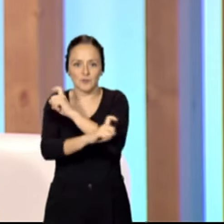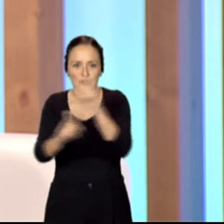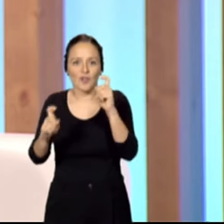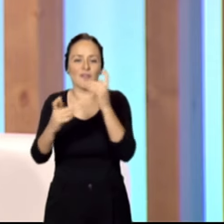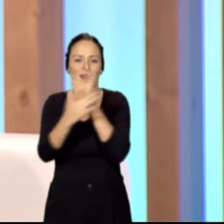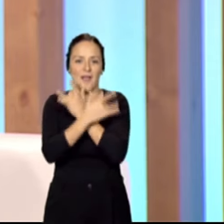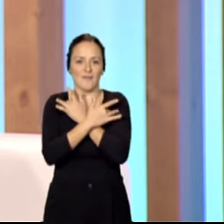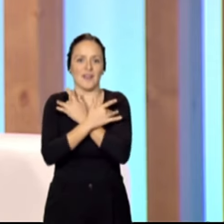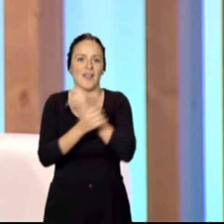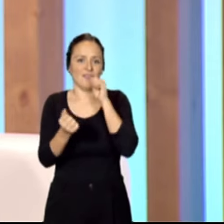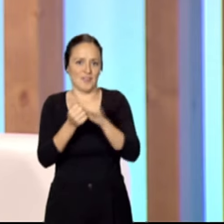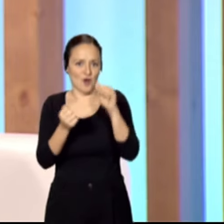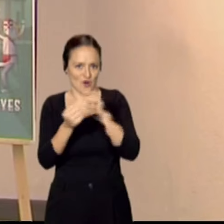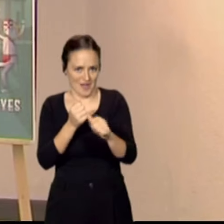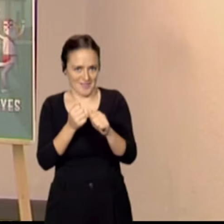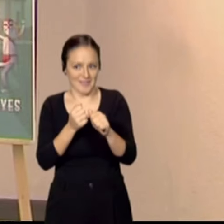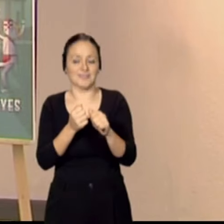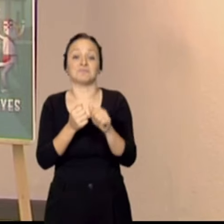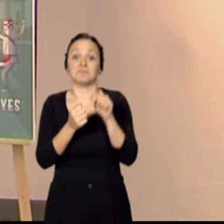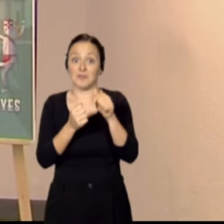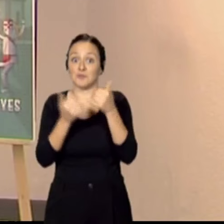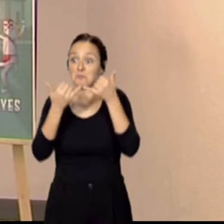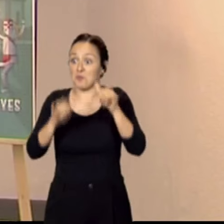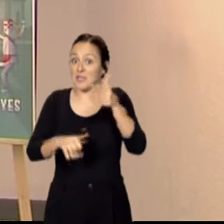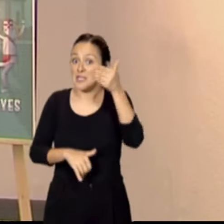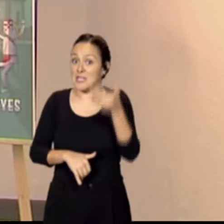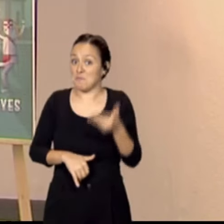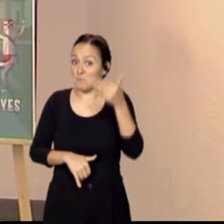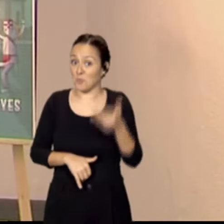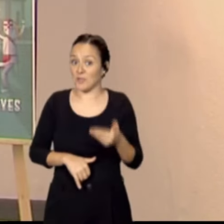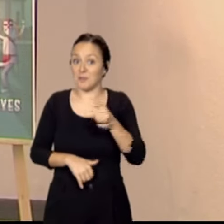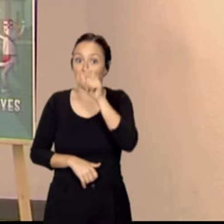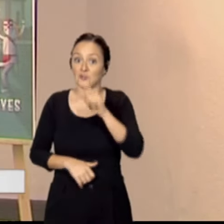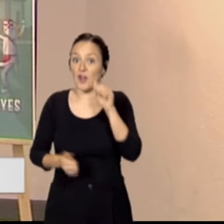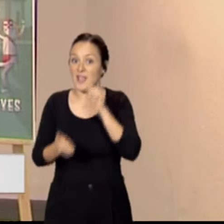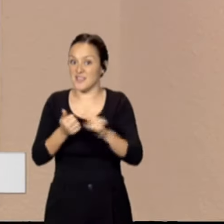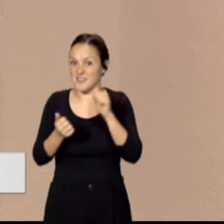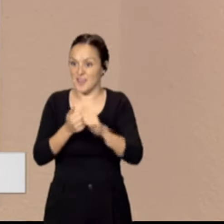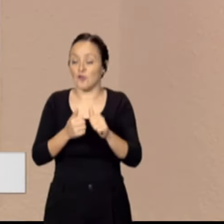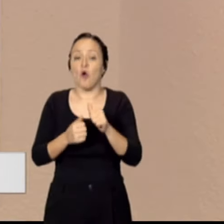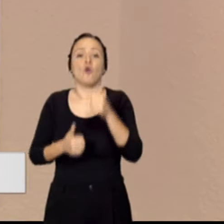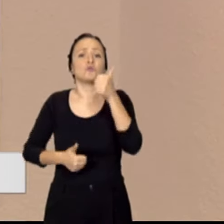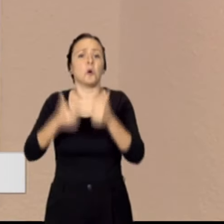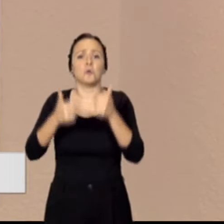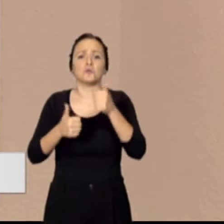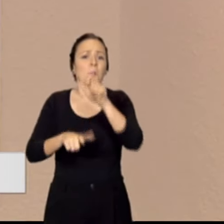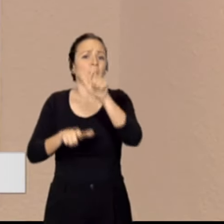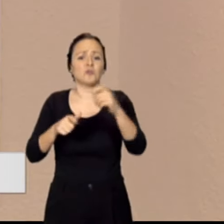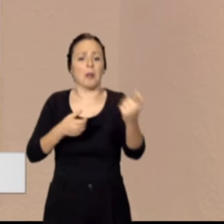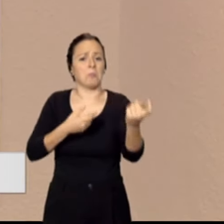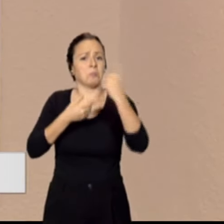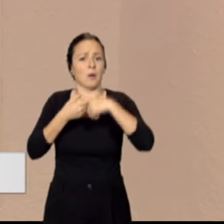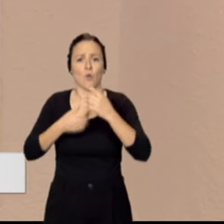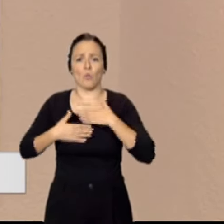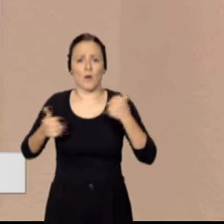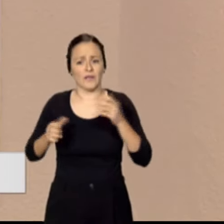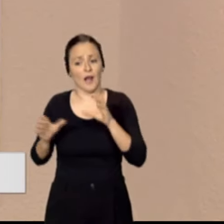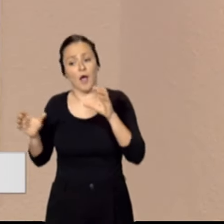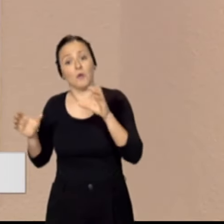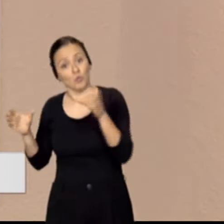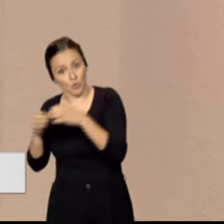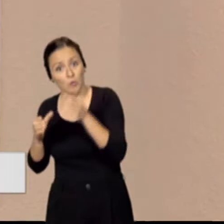el primer acto oficial del festejo más importante para los herreños y herreña al concurso se podrá presentar cualquier persona o grupo residente en